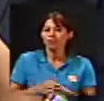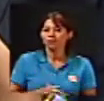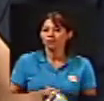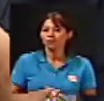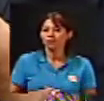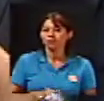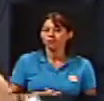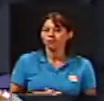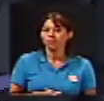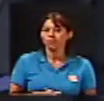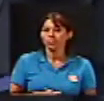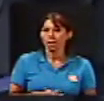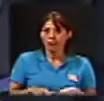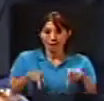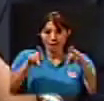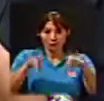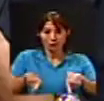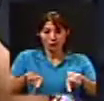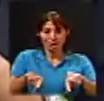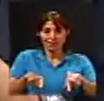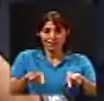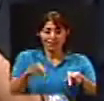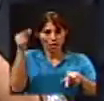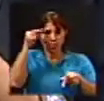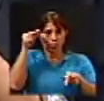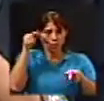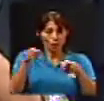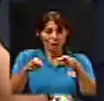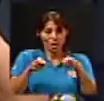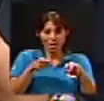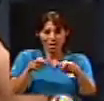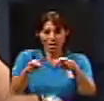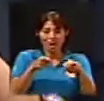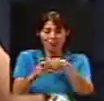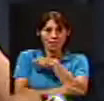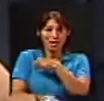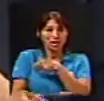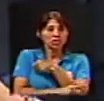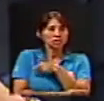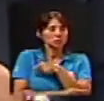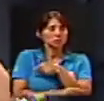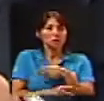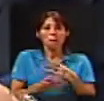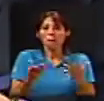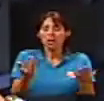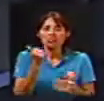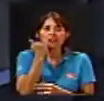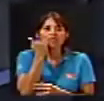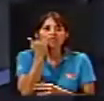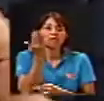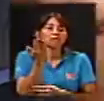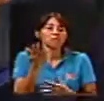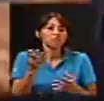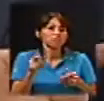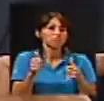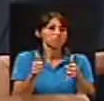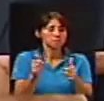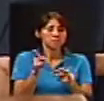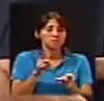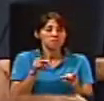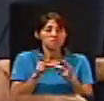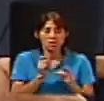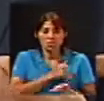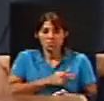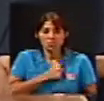el que venga a manejar el país va a estar montado, perdone la expresión. ¿Por qué? Porque este